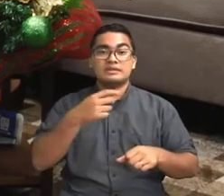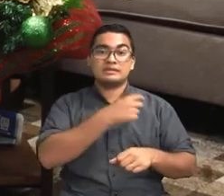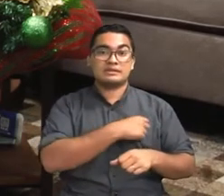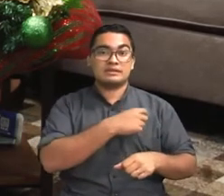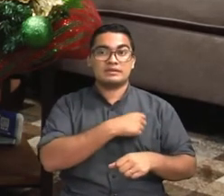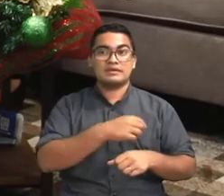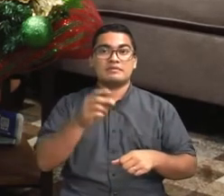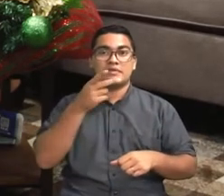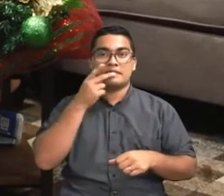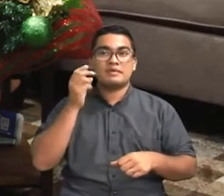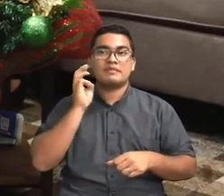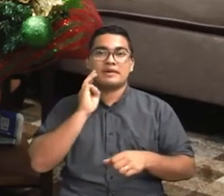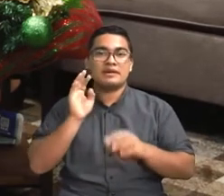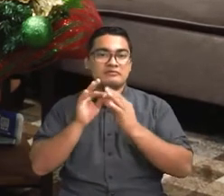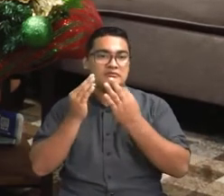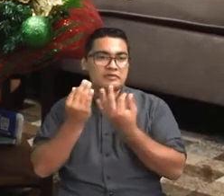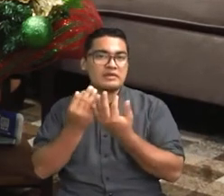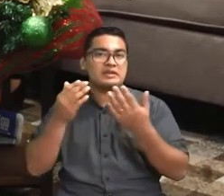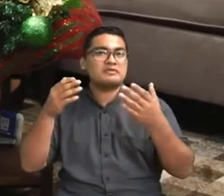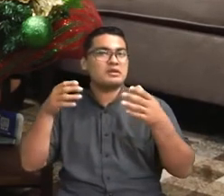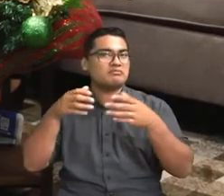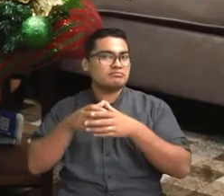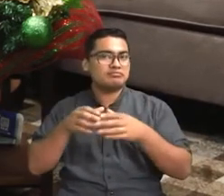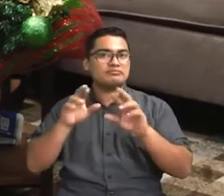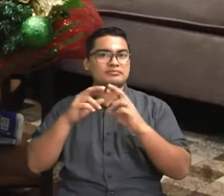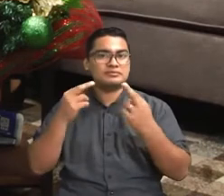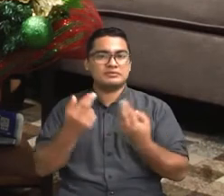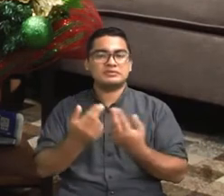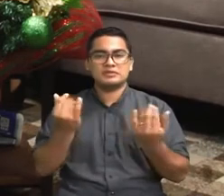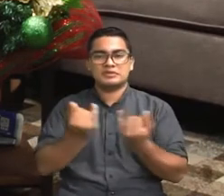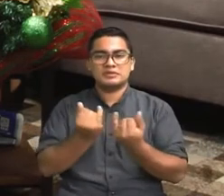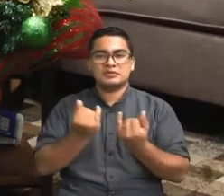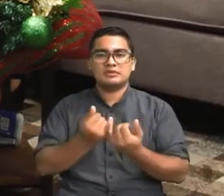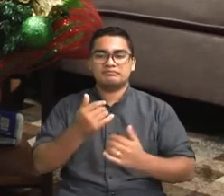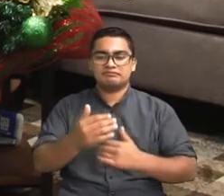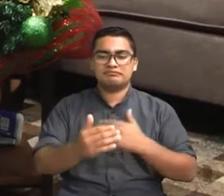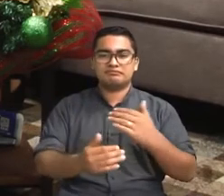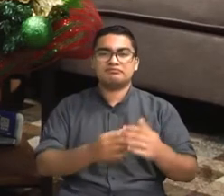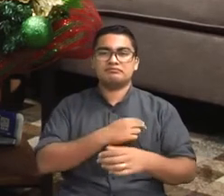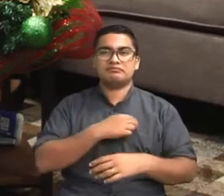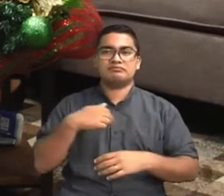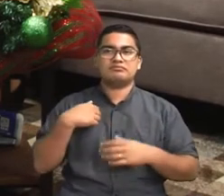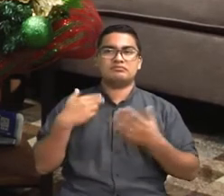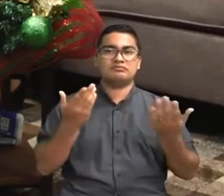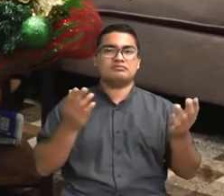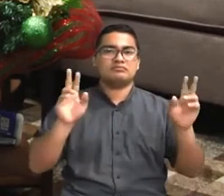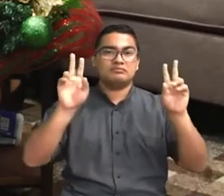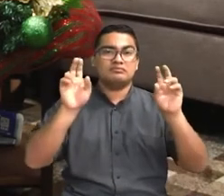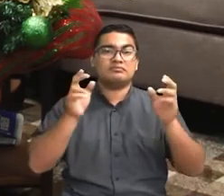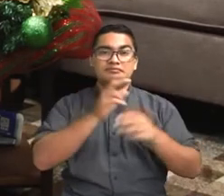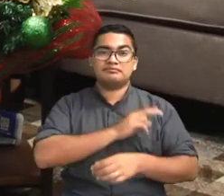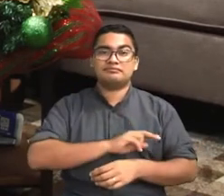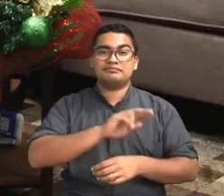padres y madres de familia, es parte también de esa construcción y trabajar el tema de los